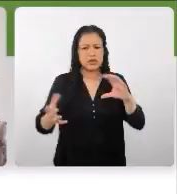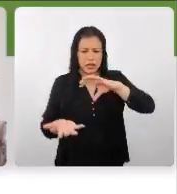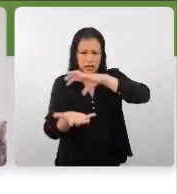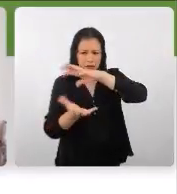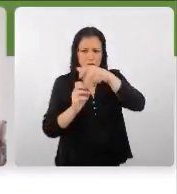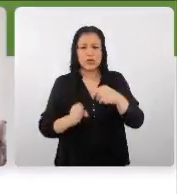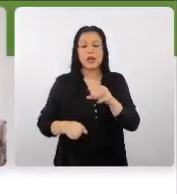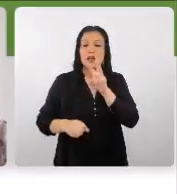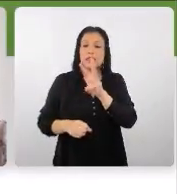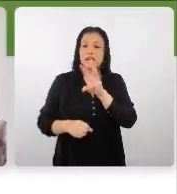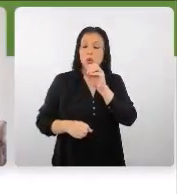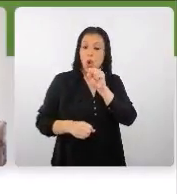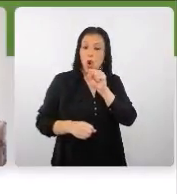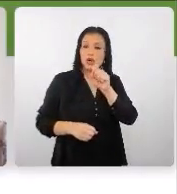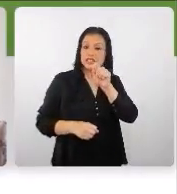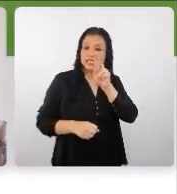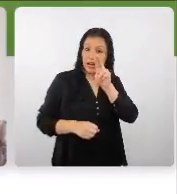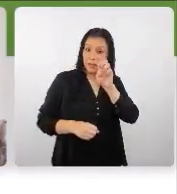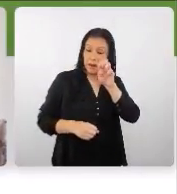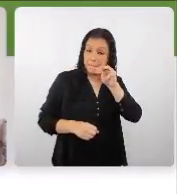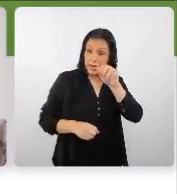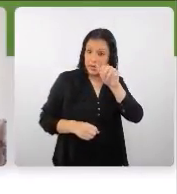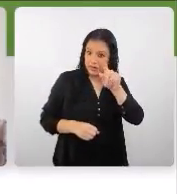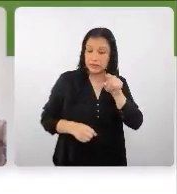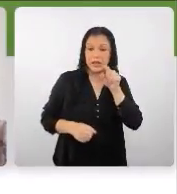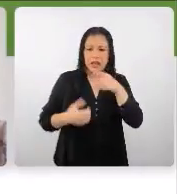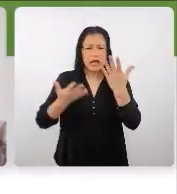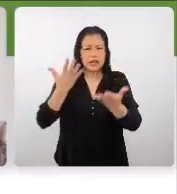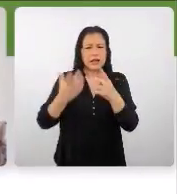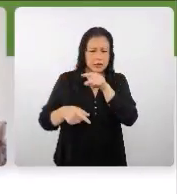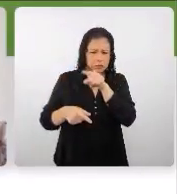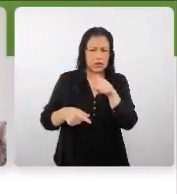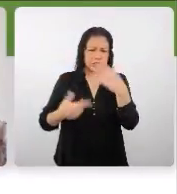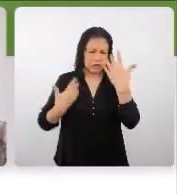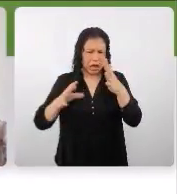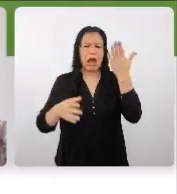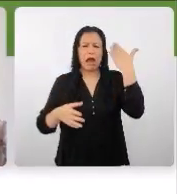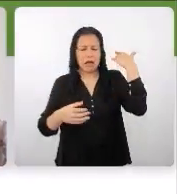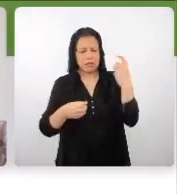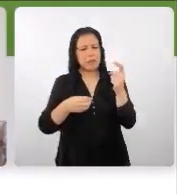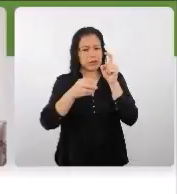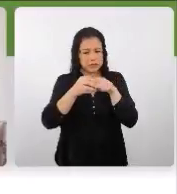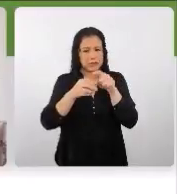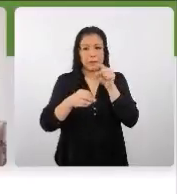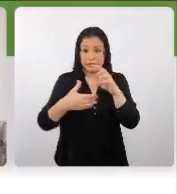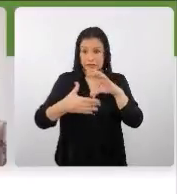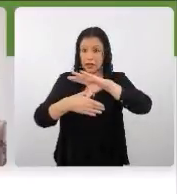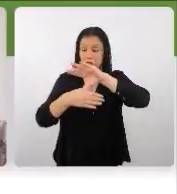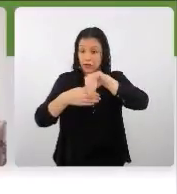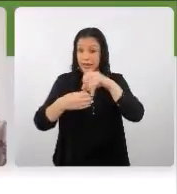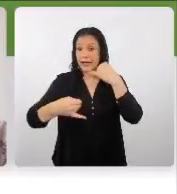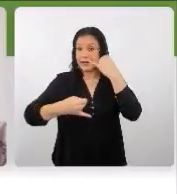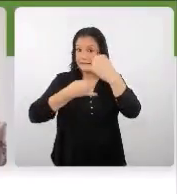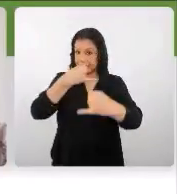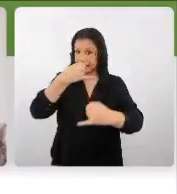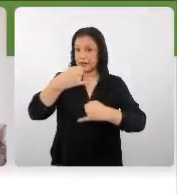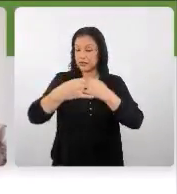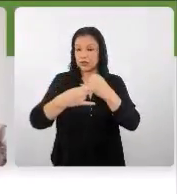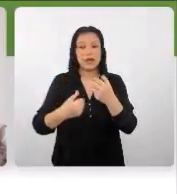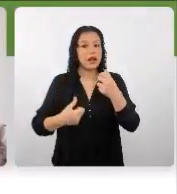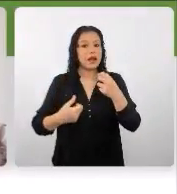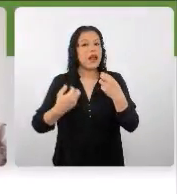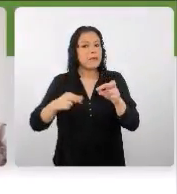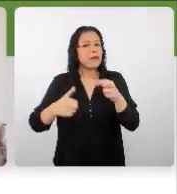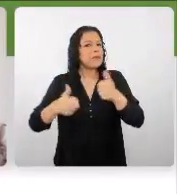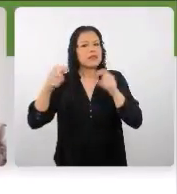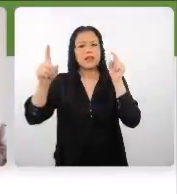World Travel Market, que muchos posiblemente ya estén participando. Esta feria internacional te permite